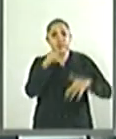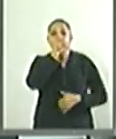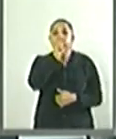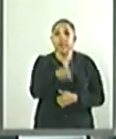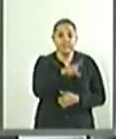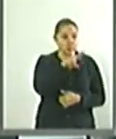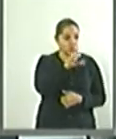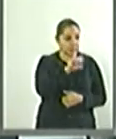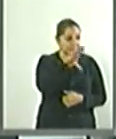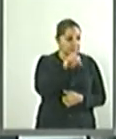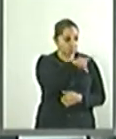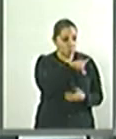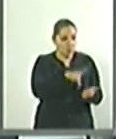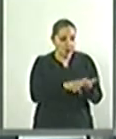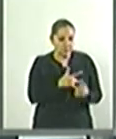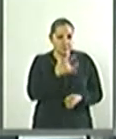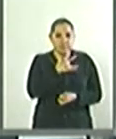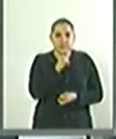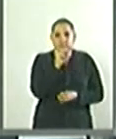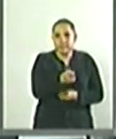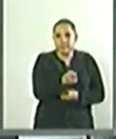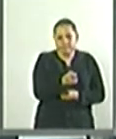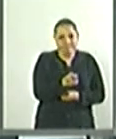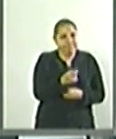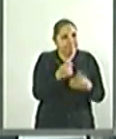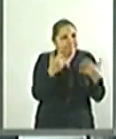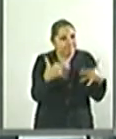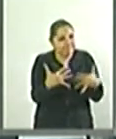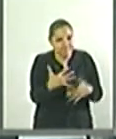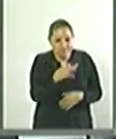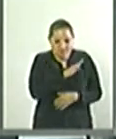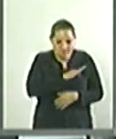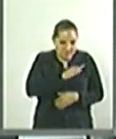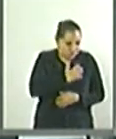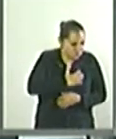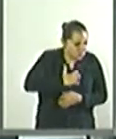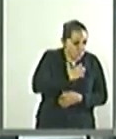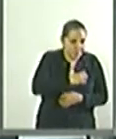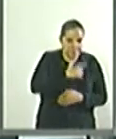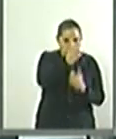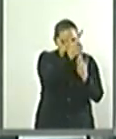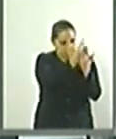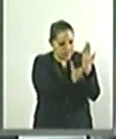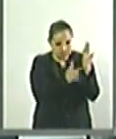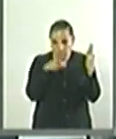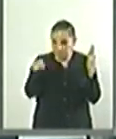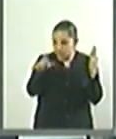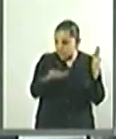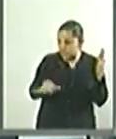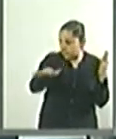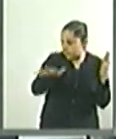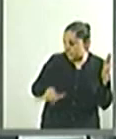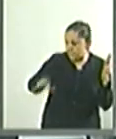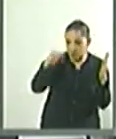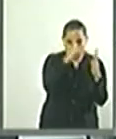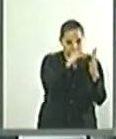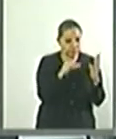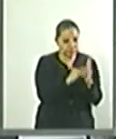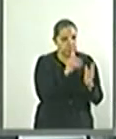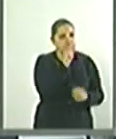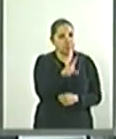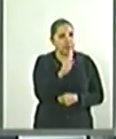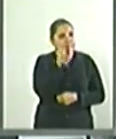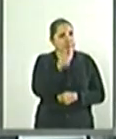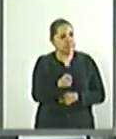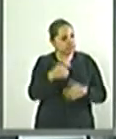UNESCO, el pasado 5 de mayo del año en curso, haya homologado como geoparques mundiales a la comarca minera del estado de